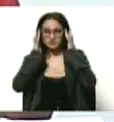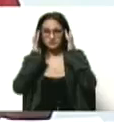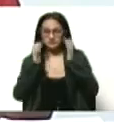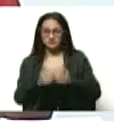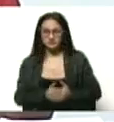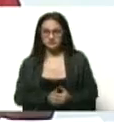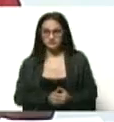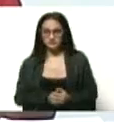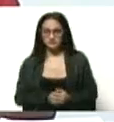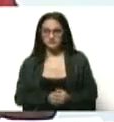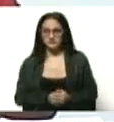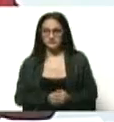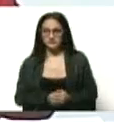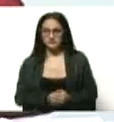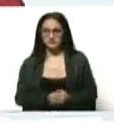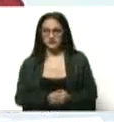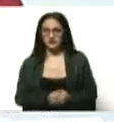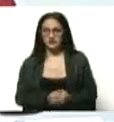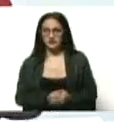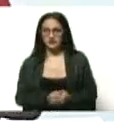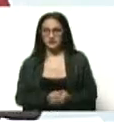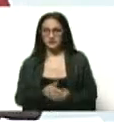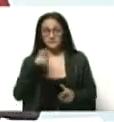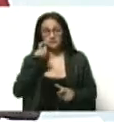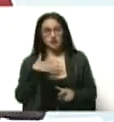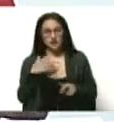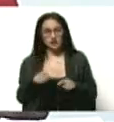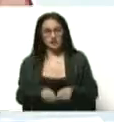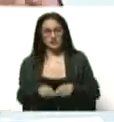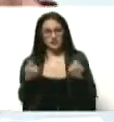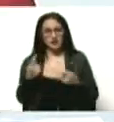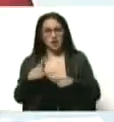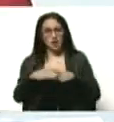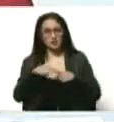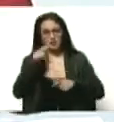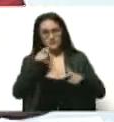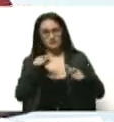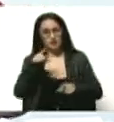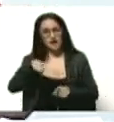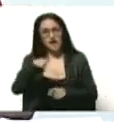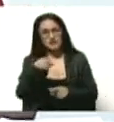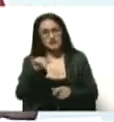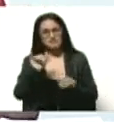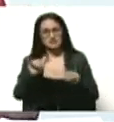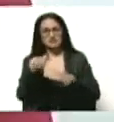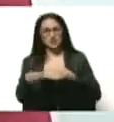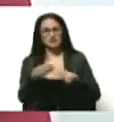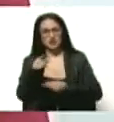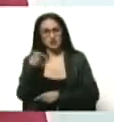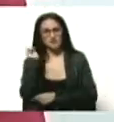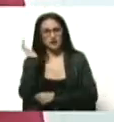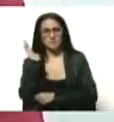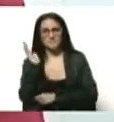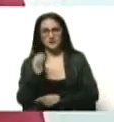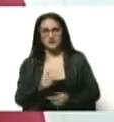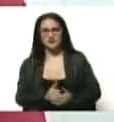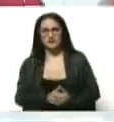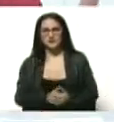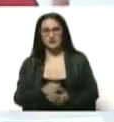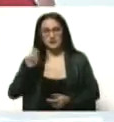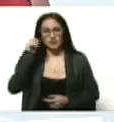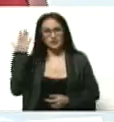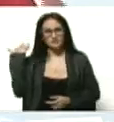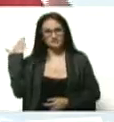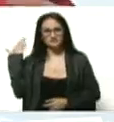malos, y gente que es capaz de causarle daño a otros. Ellos hicieron esa campaña. Recordemos aquel señor